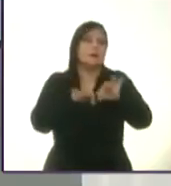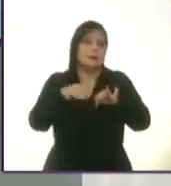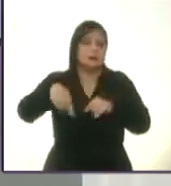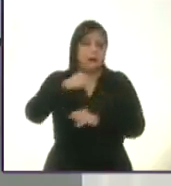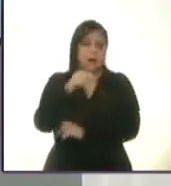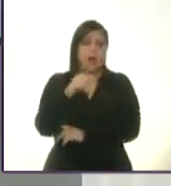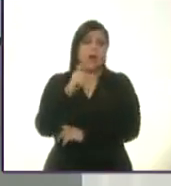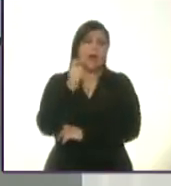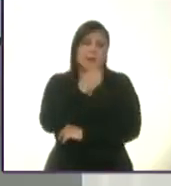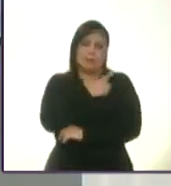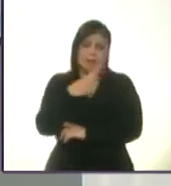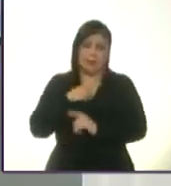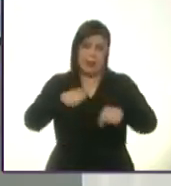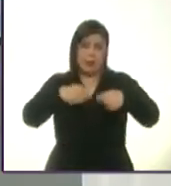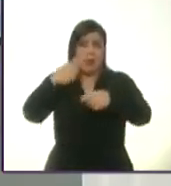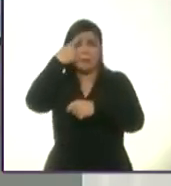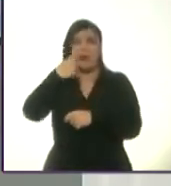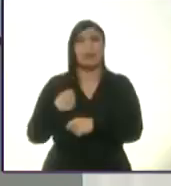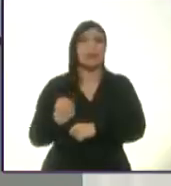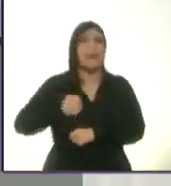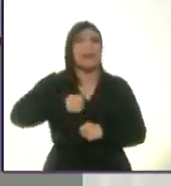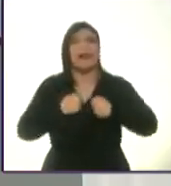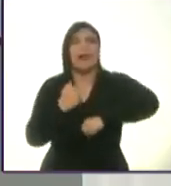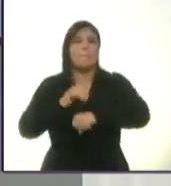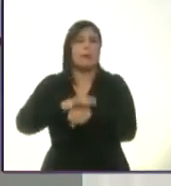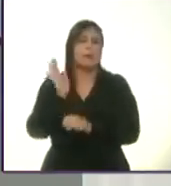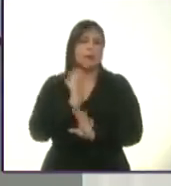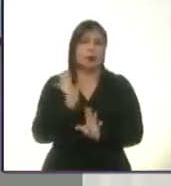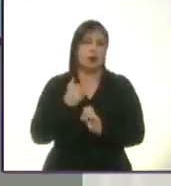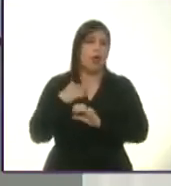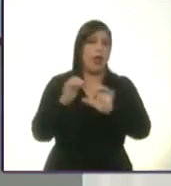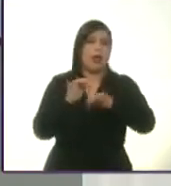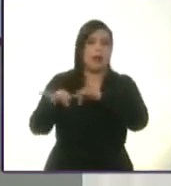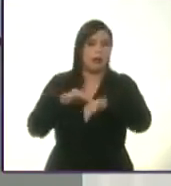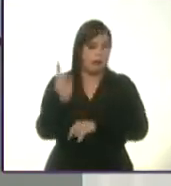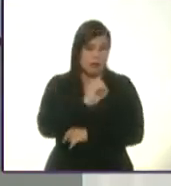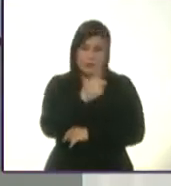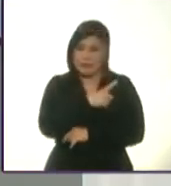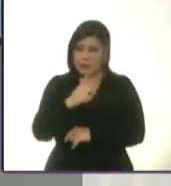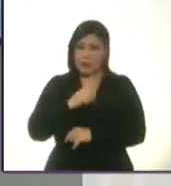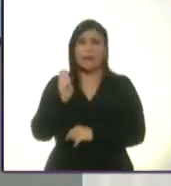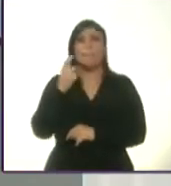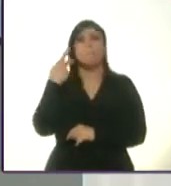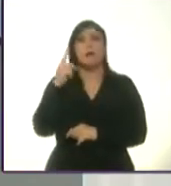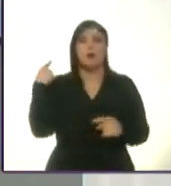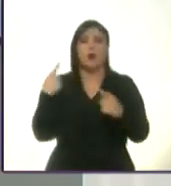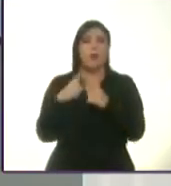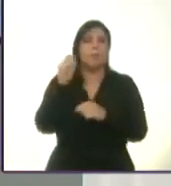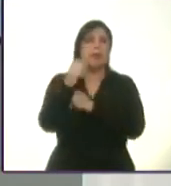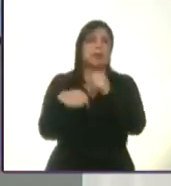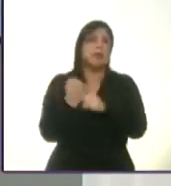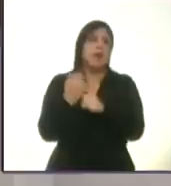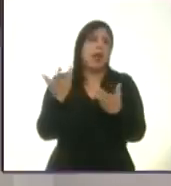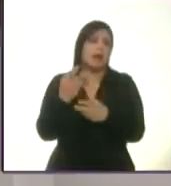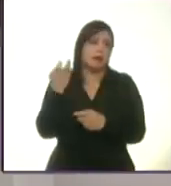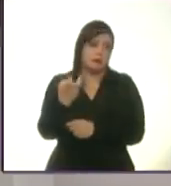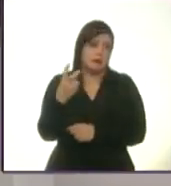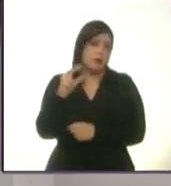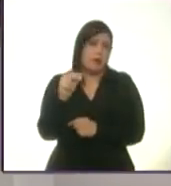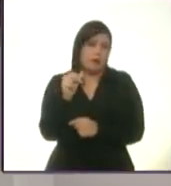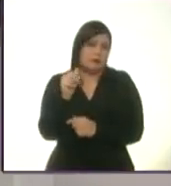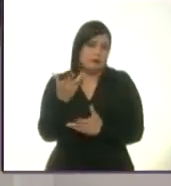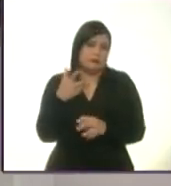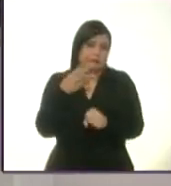por mérito y no por amiguismo pero esto es todo lo que ha dejado de hacer el gobierno durante estos 20 años las gracias